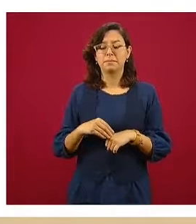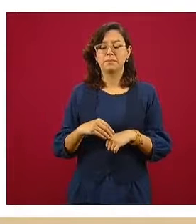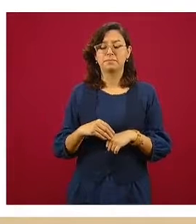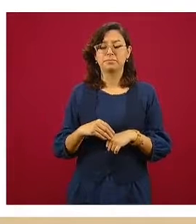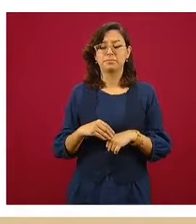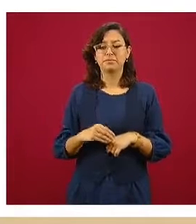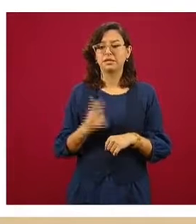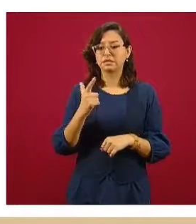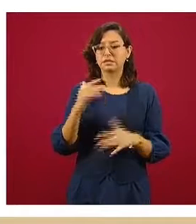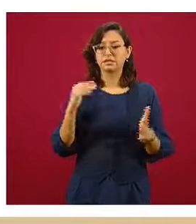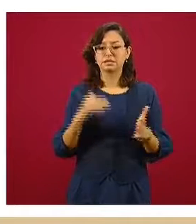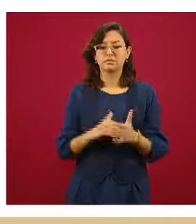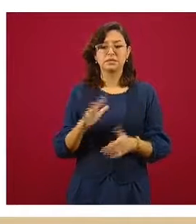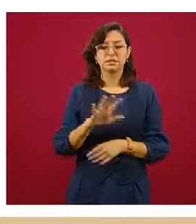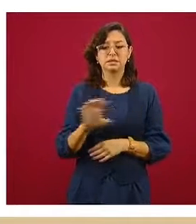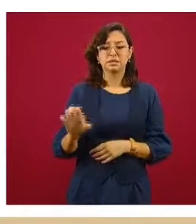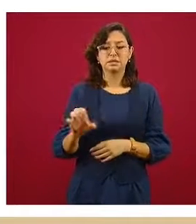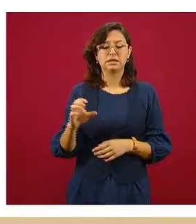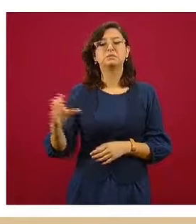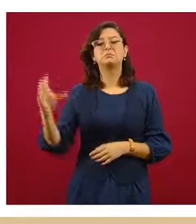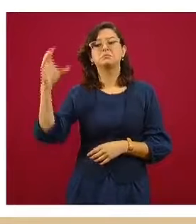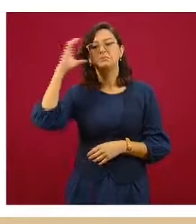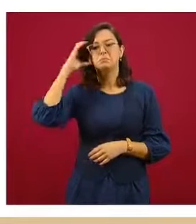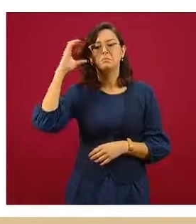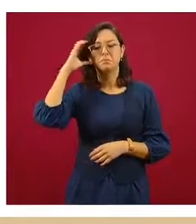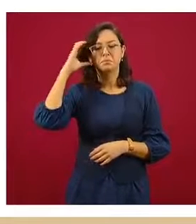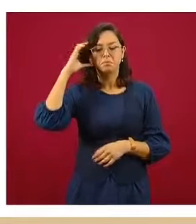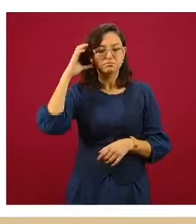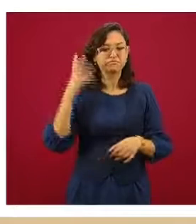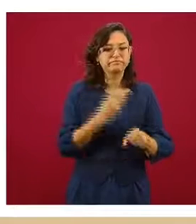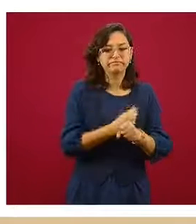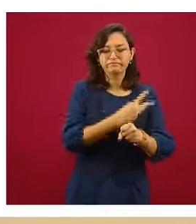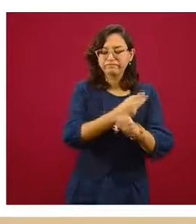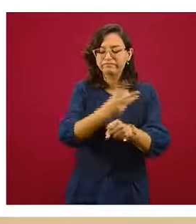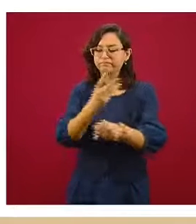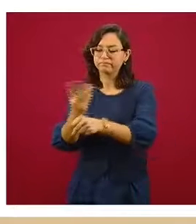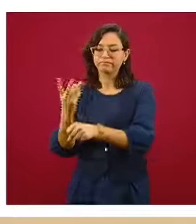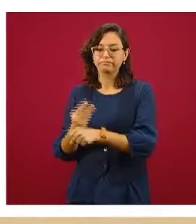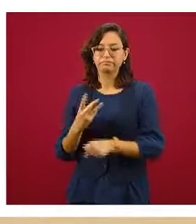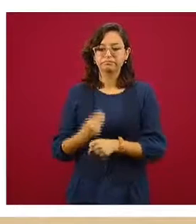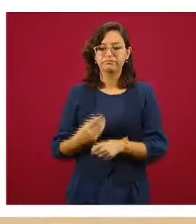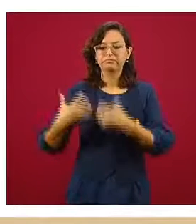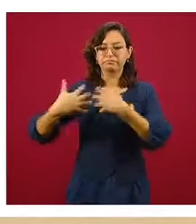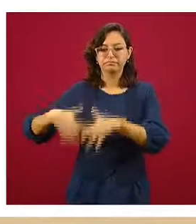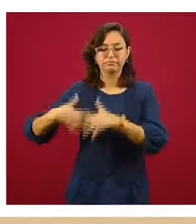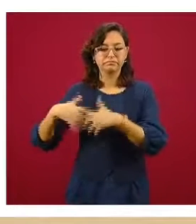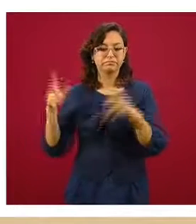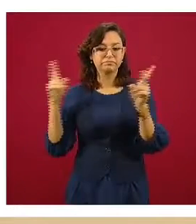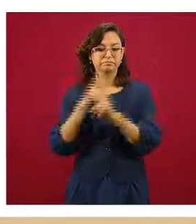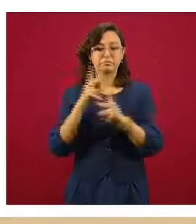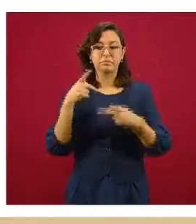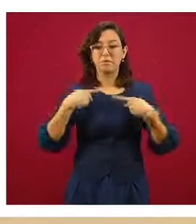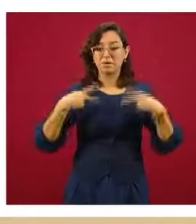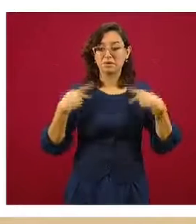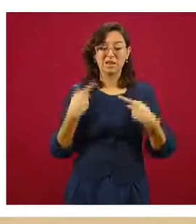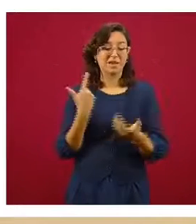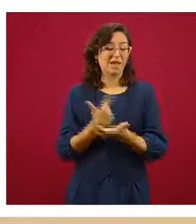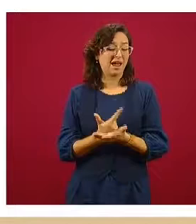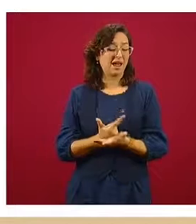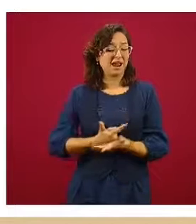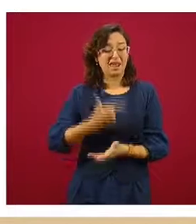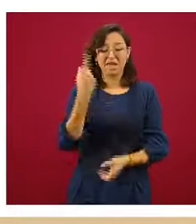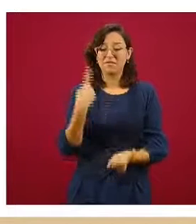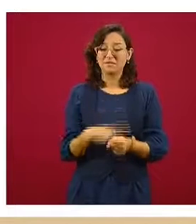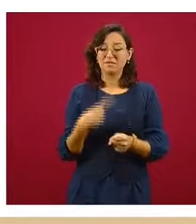de 7.500 camas que fueron reacondicionadas para que puedan recibir a personas críticamente enfermas que